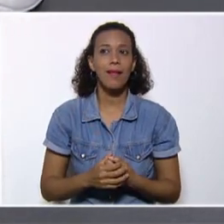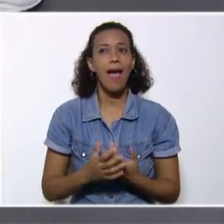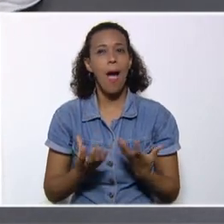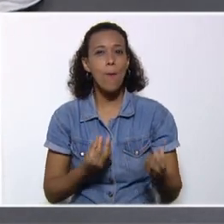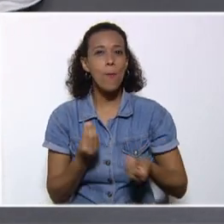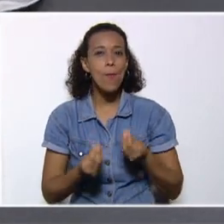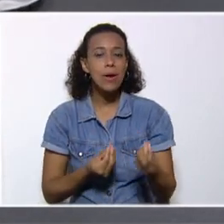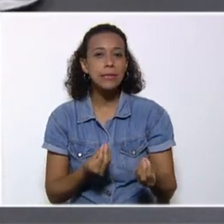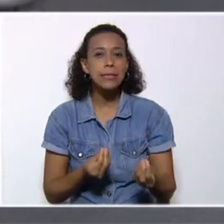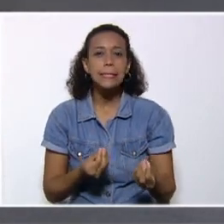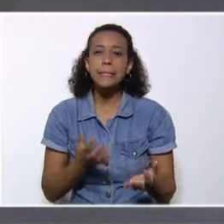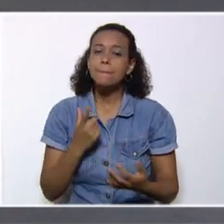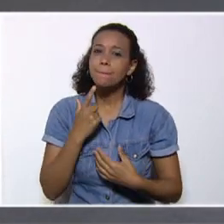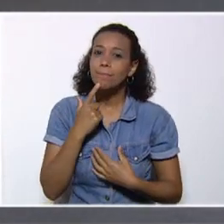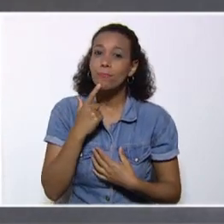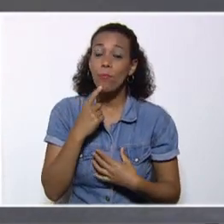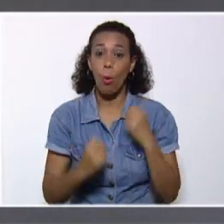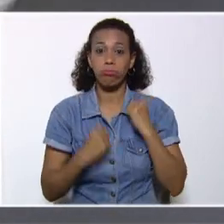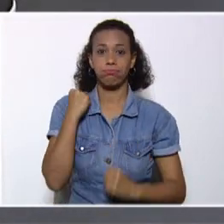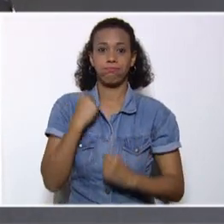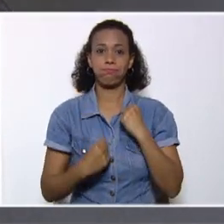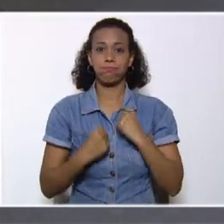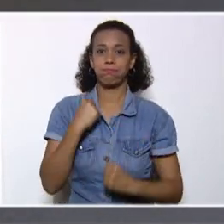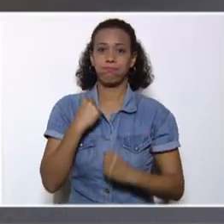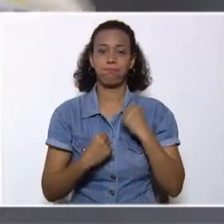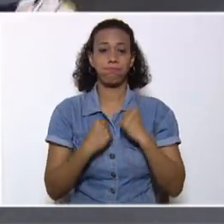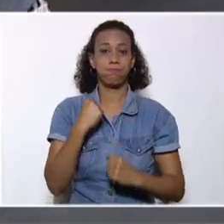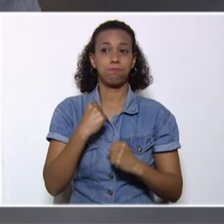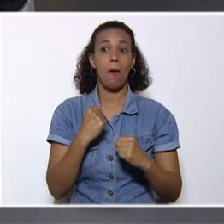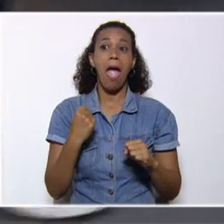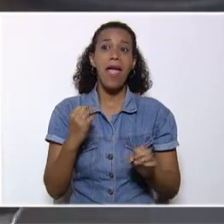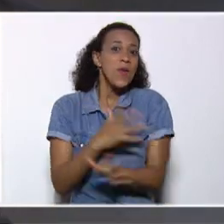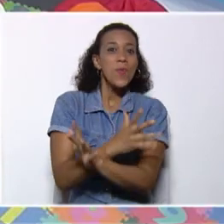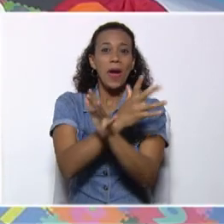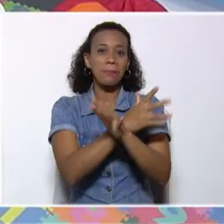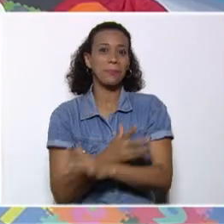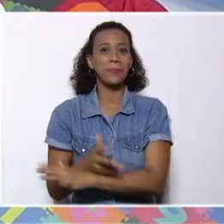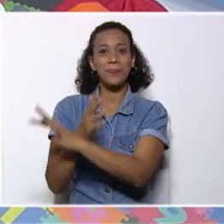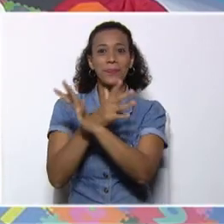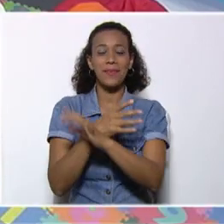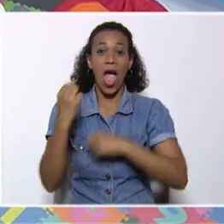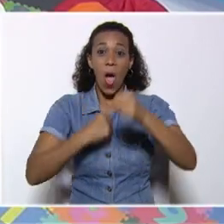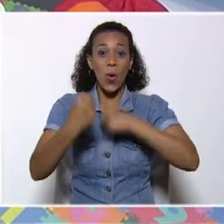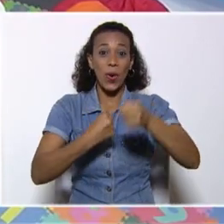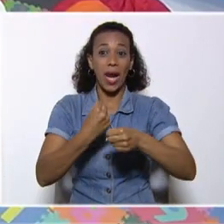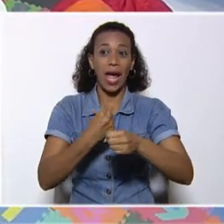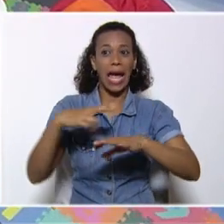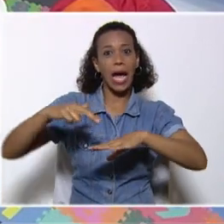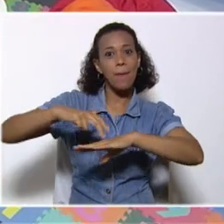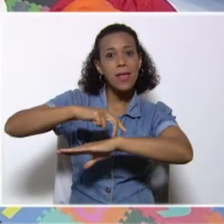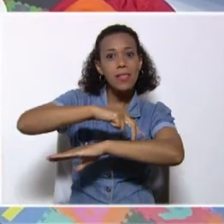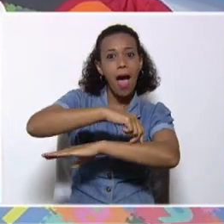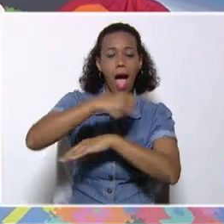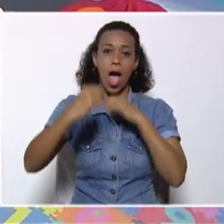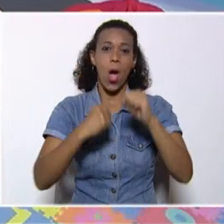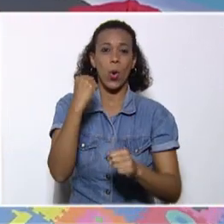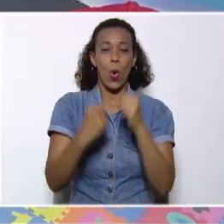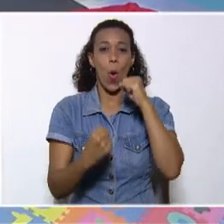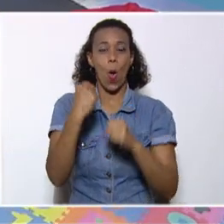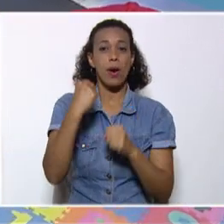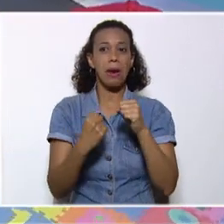también puedo trotar y jugar, correr, caminar,